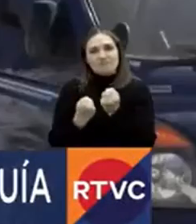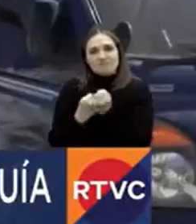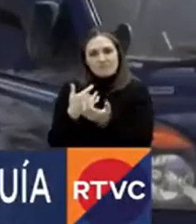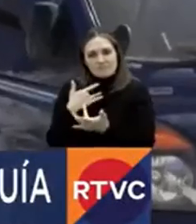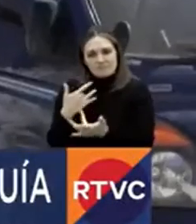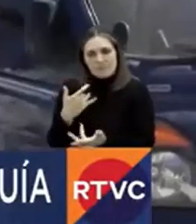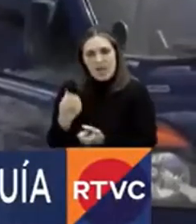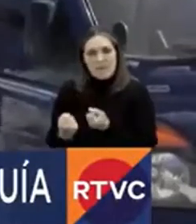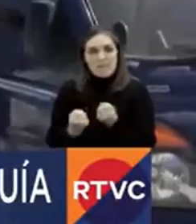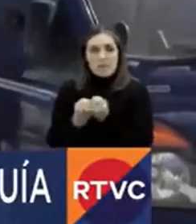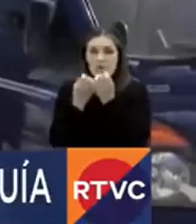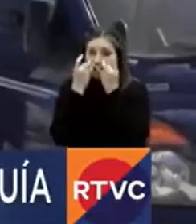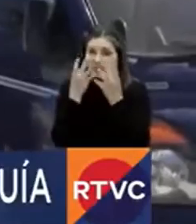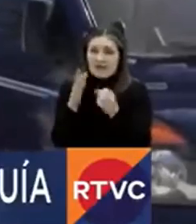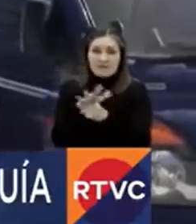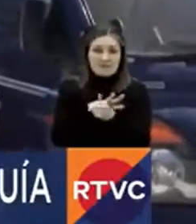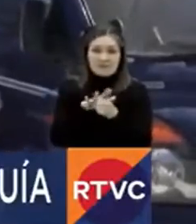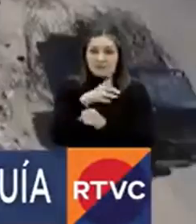la grave situación en Turquía.